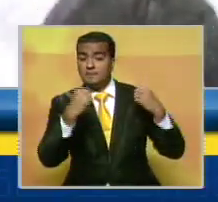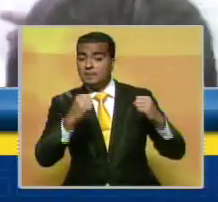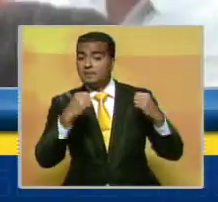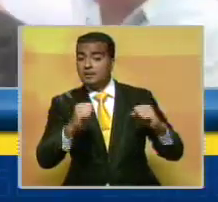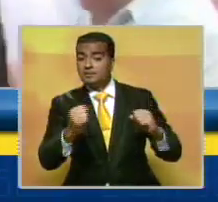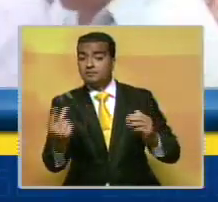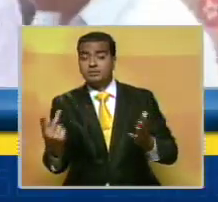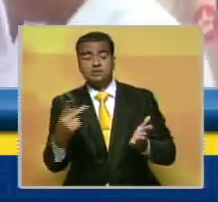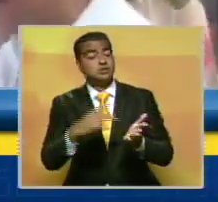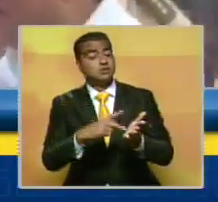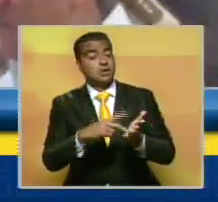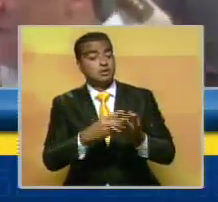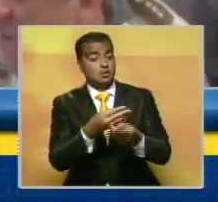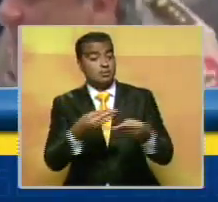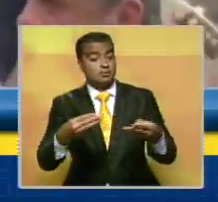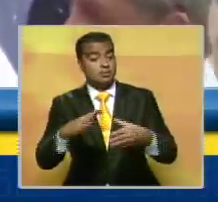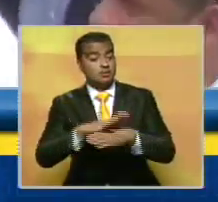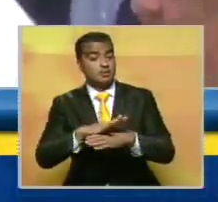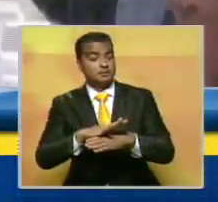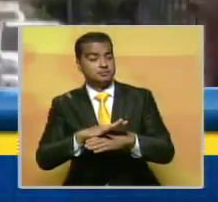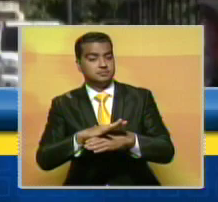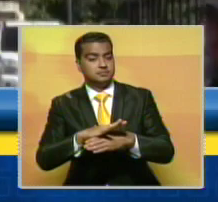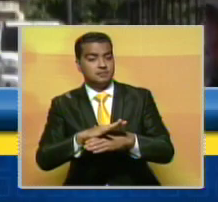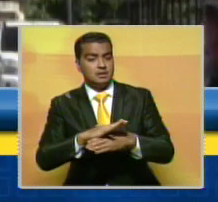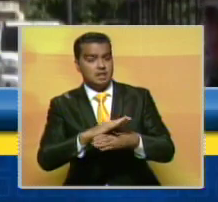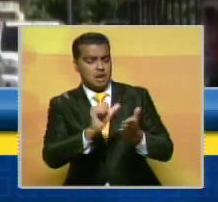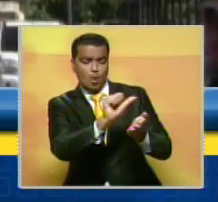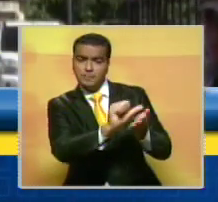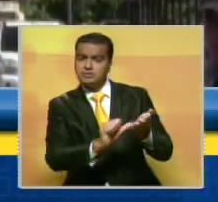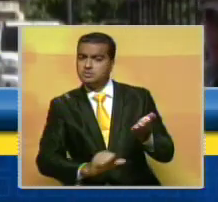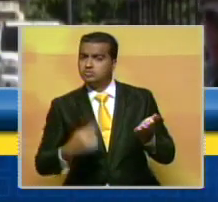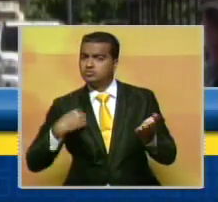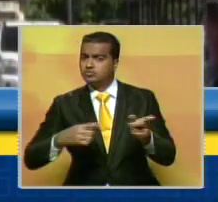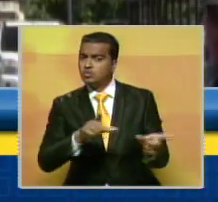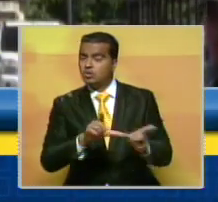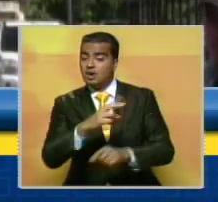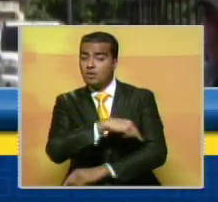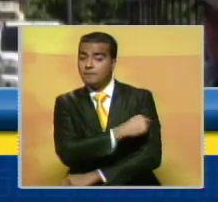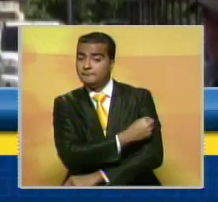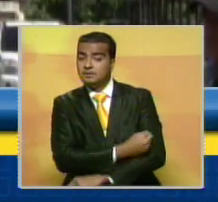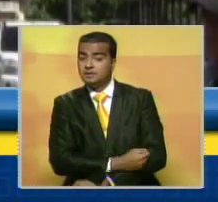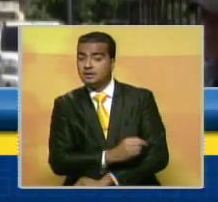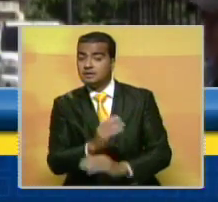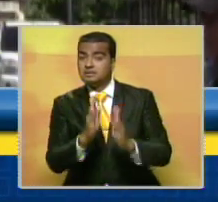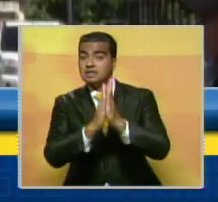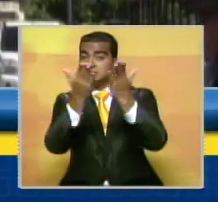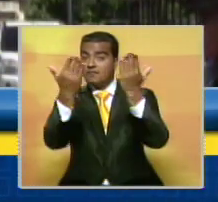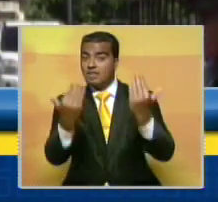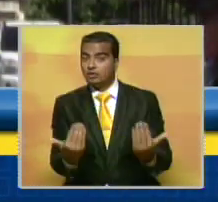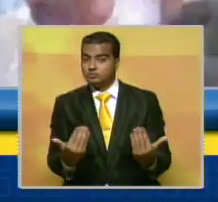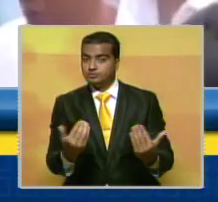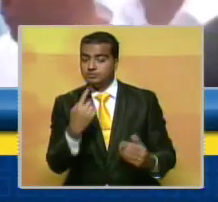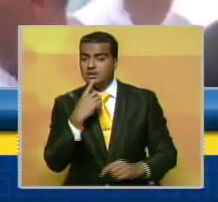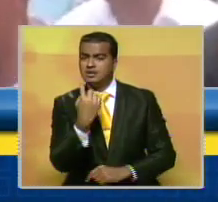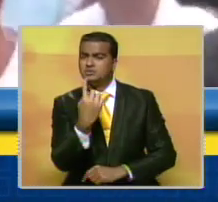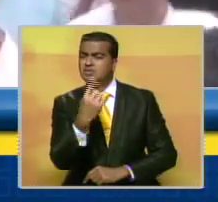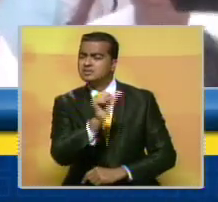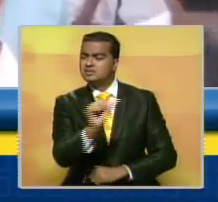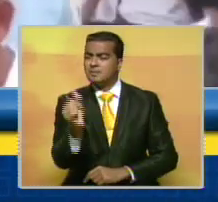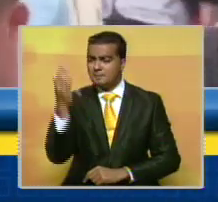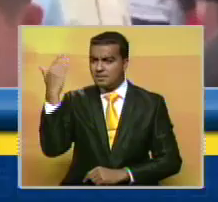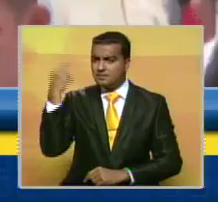para asistir a un acto público este martes. La intervención quirúrgica tuvo lugar en el Hospital de Diagnóstico de San Salvador. Hace unas semanas,